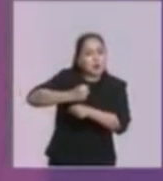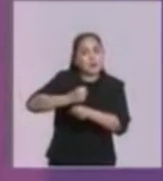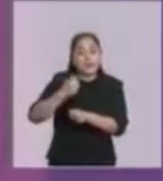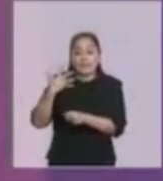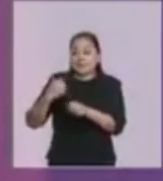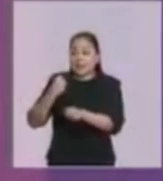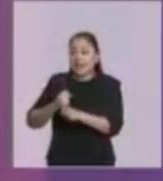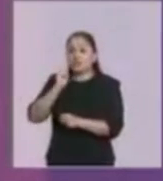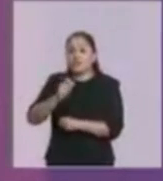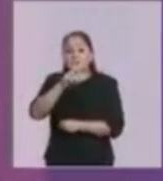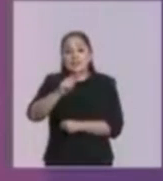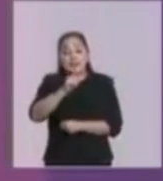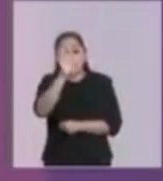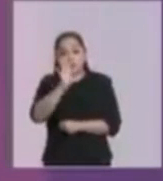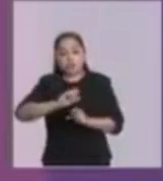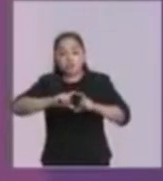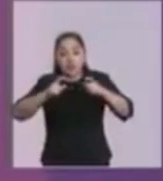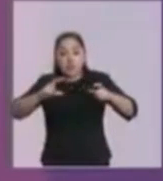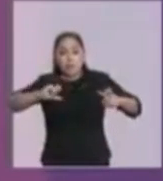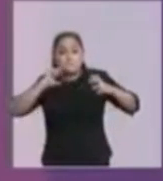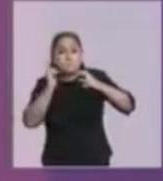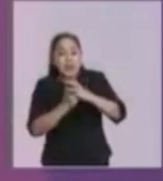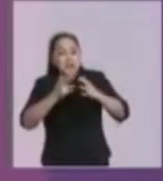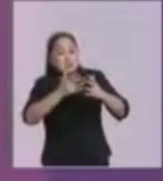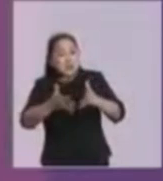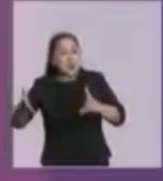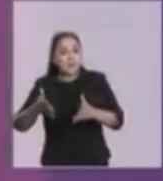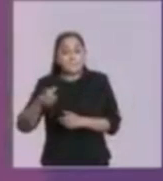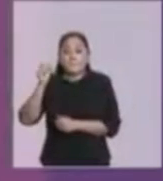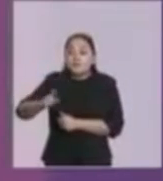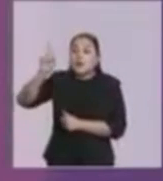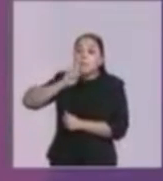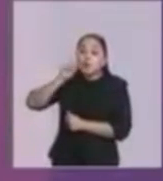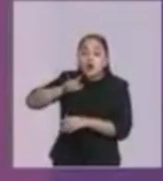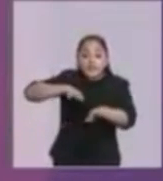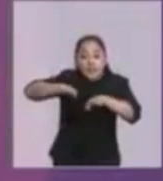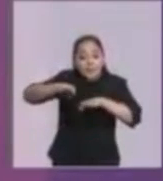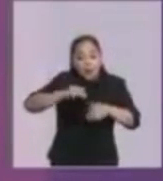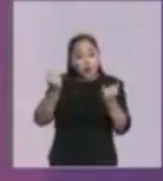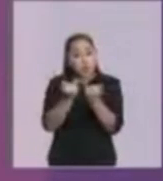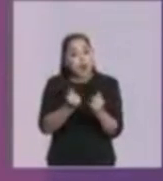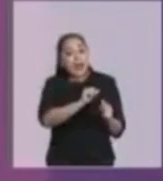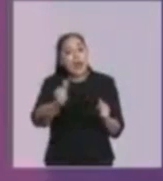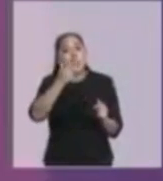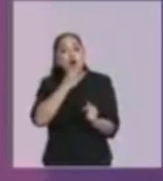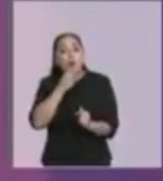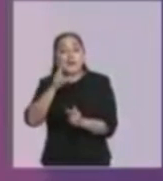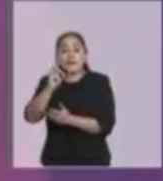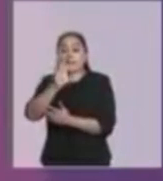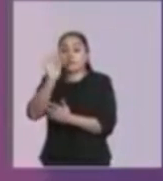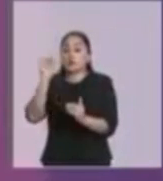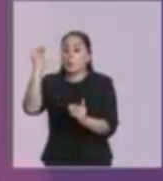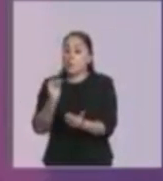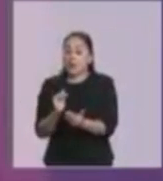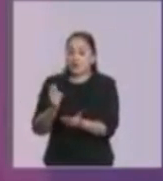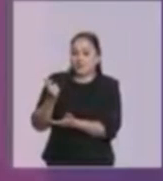aumentado 70% y que las mujeres haciendo el mismo trabajo, con la misma capacitación, ganen 30% menos. Eso se va a